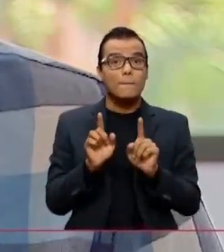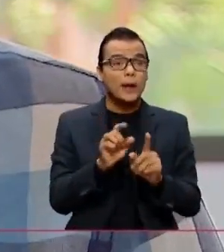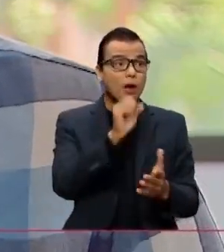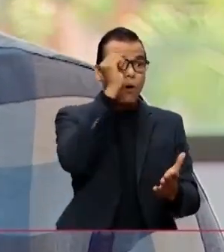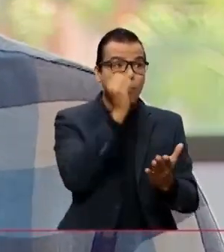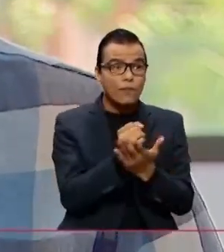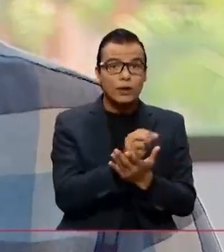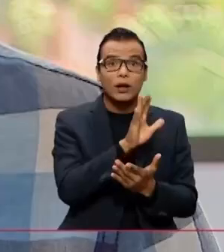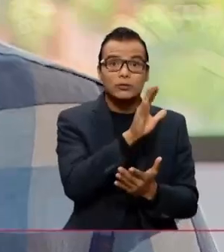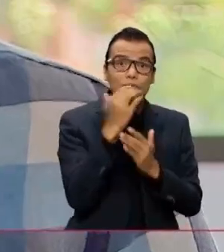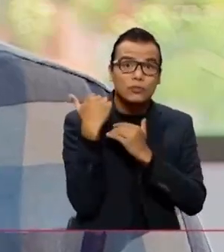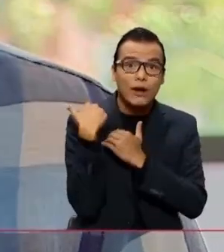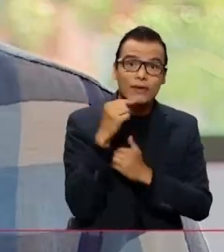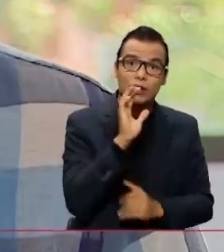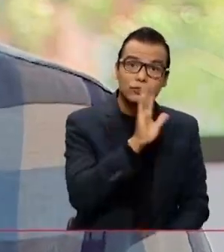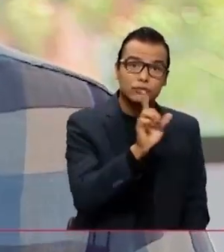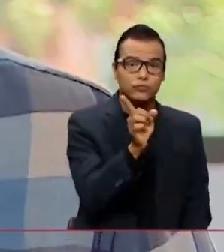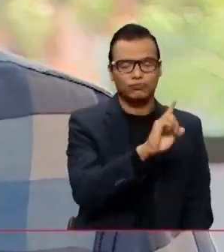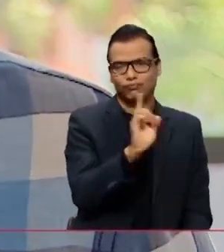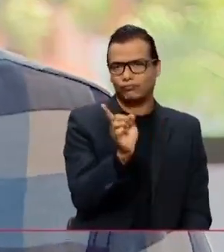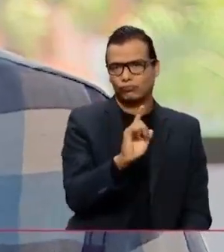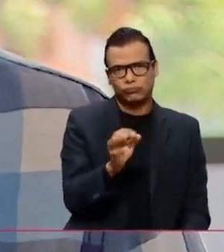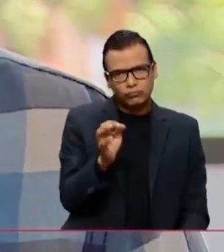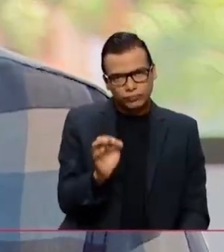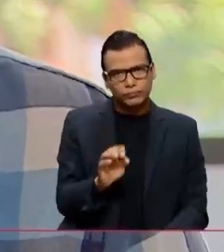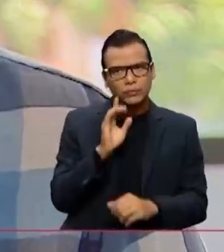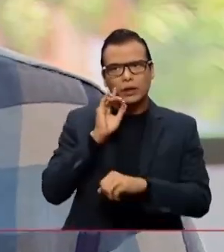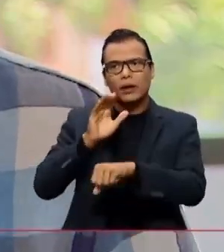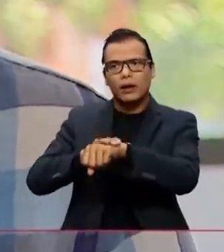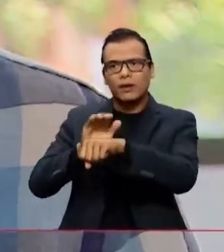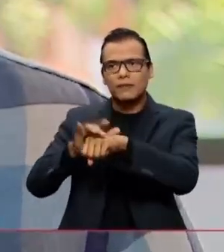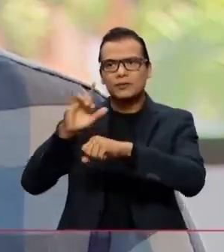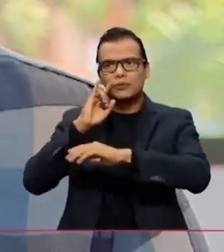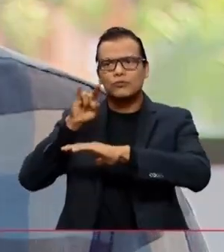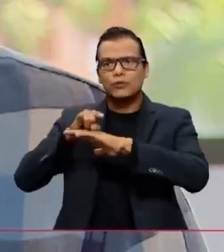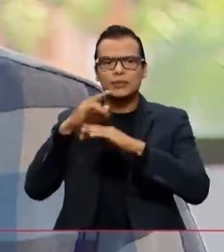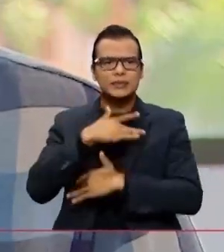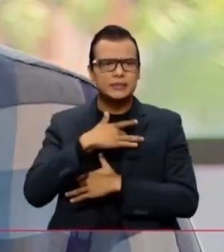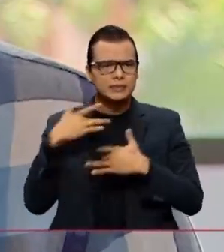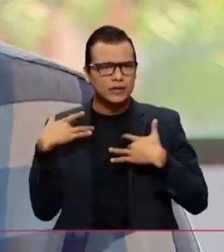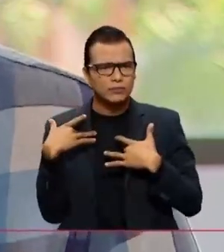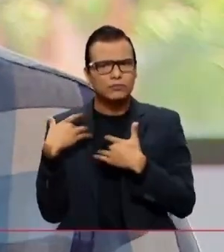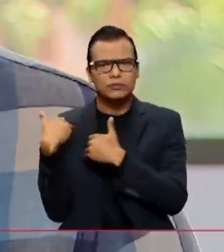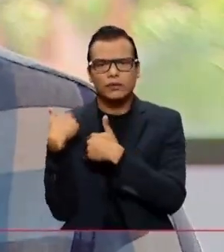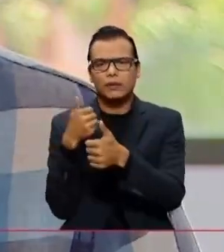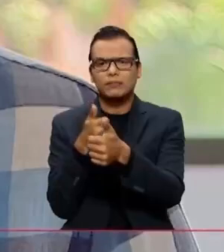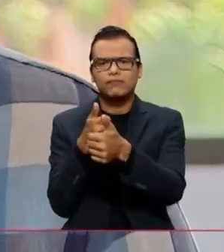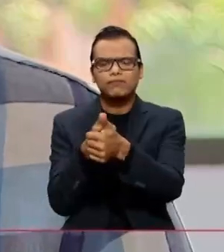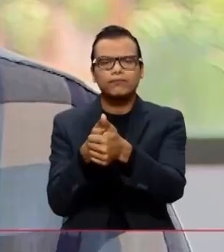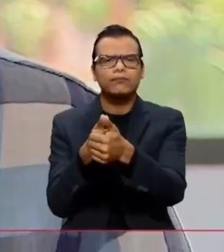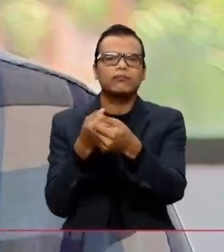esta prestación de servicio. Por eso es que hacemos el llamado a la Superintendencia de Salud para que puedan acompañar este proceso y